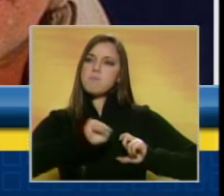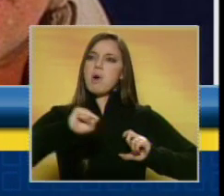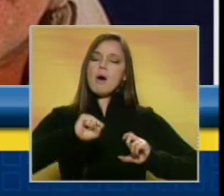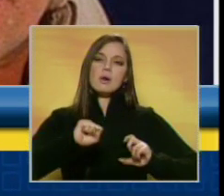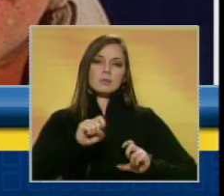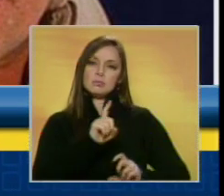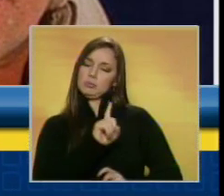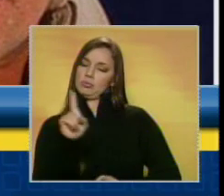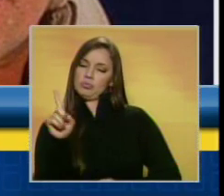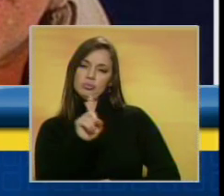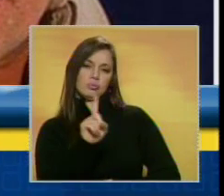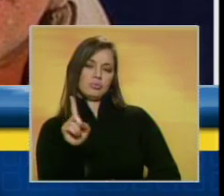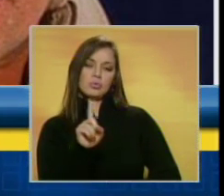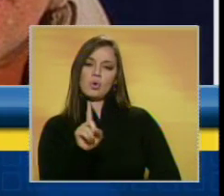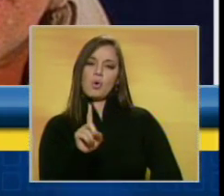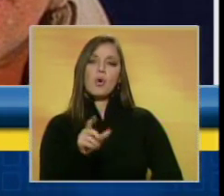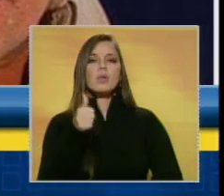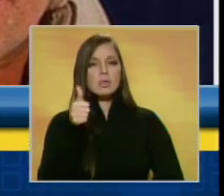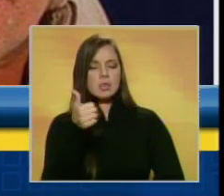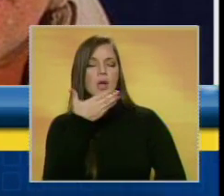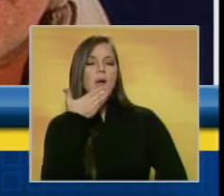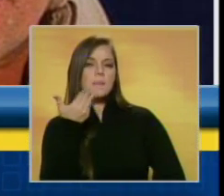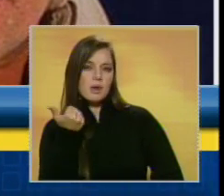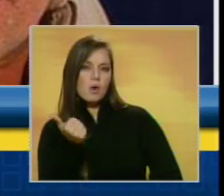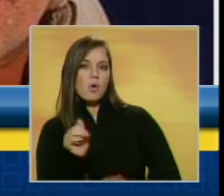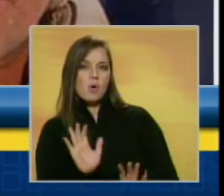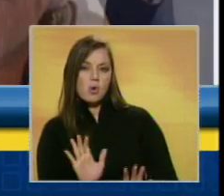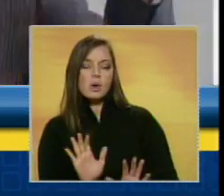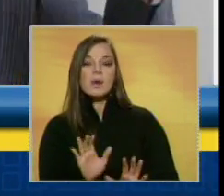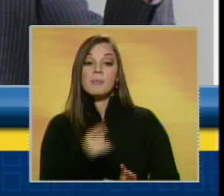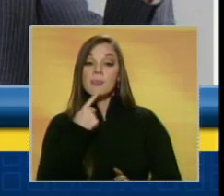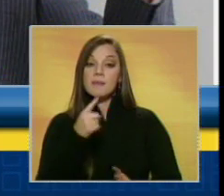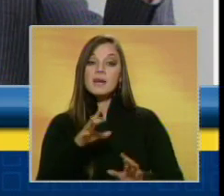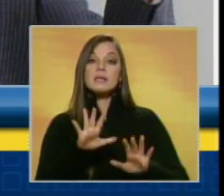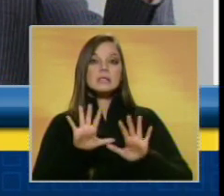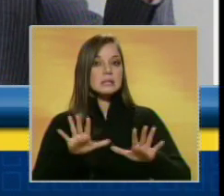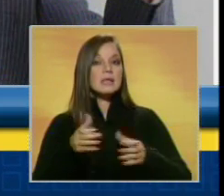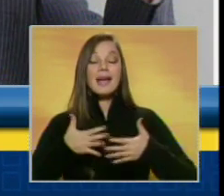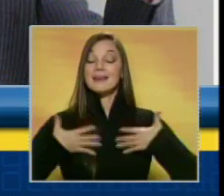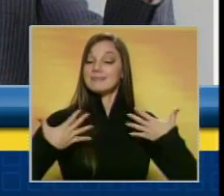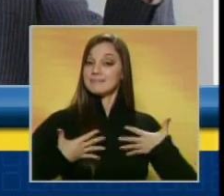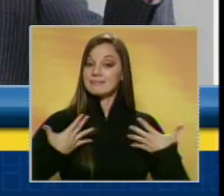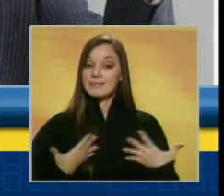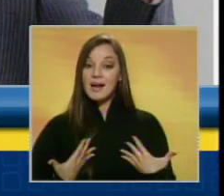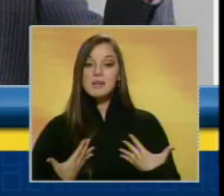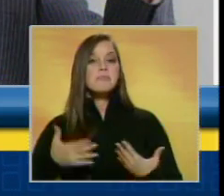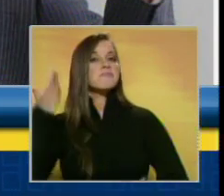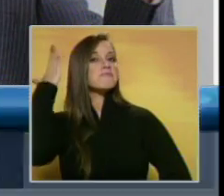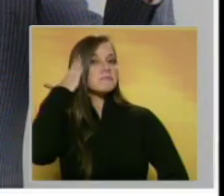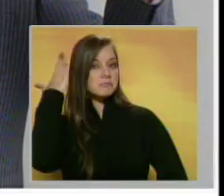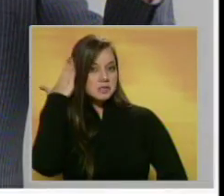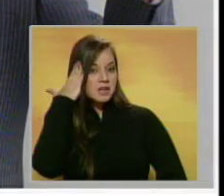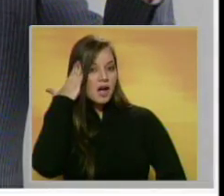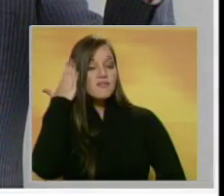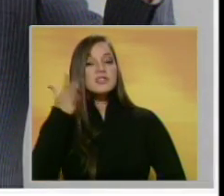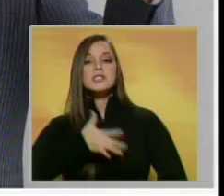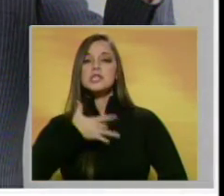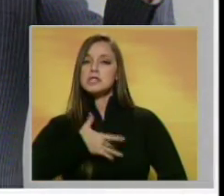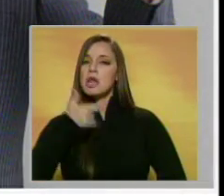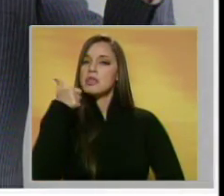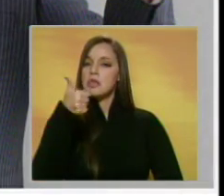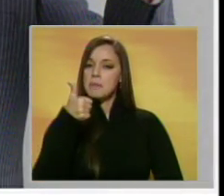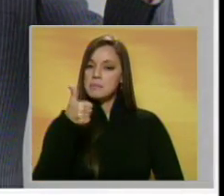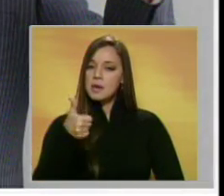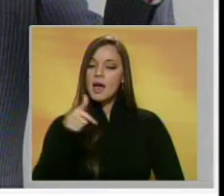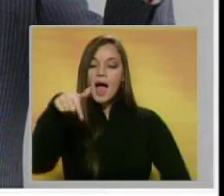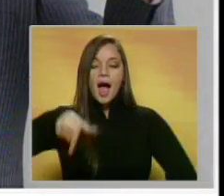y estaba en terapia intensiva. Asimismo, comentó que él se encuentra en buen ánimo, está consciente y se siente muy bien. Y